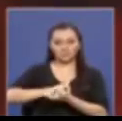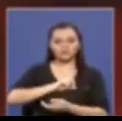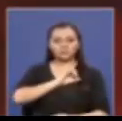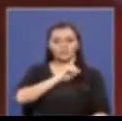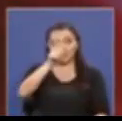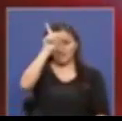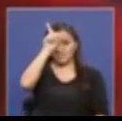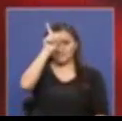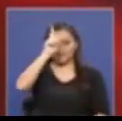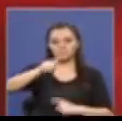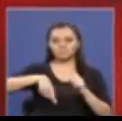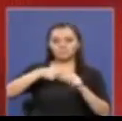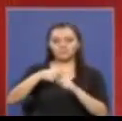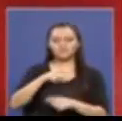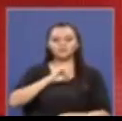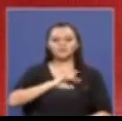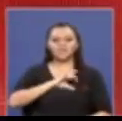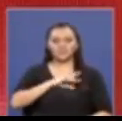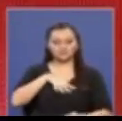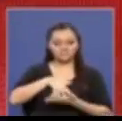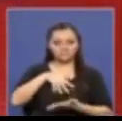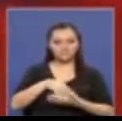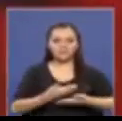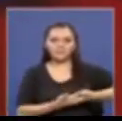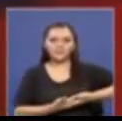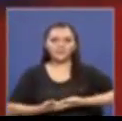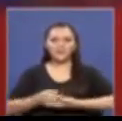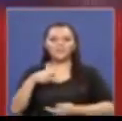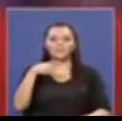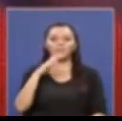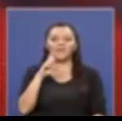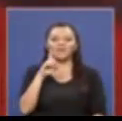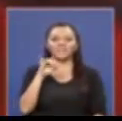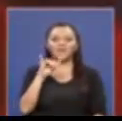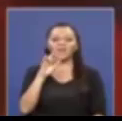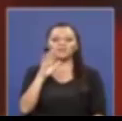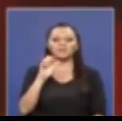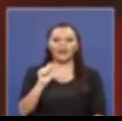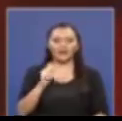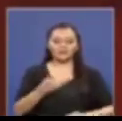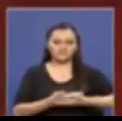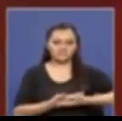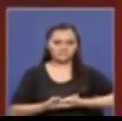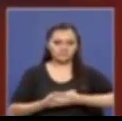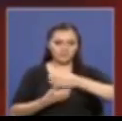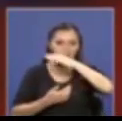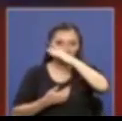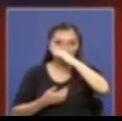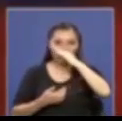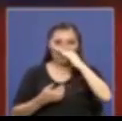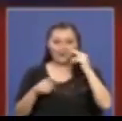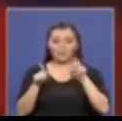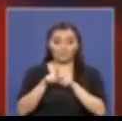de pediatría. Es una mujer realmente extraordinaria, ¿no? Como la... Es